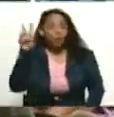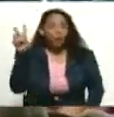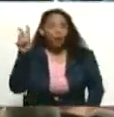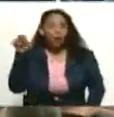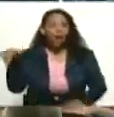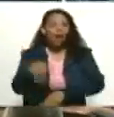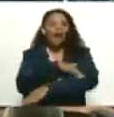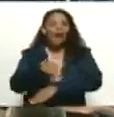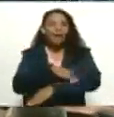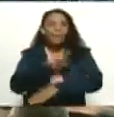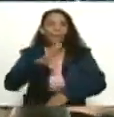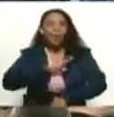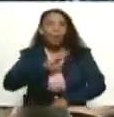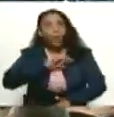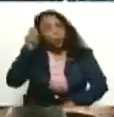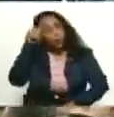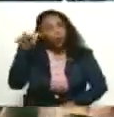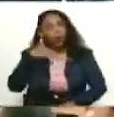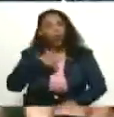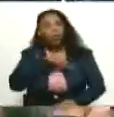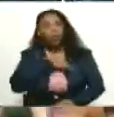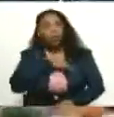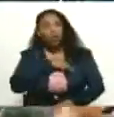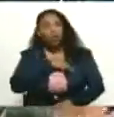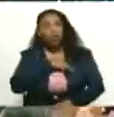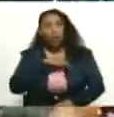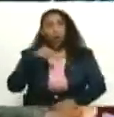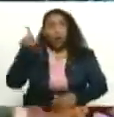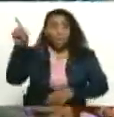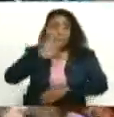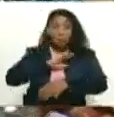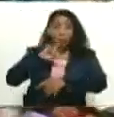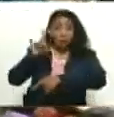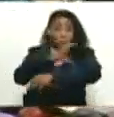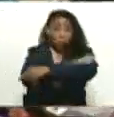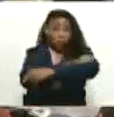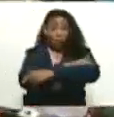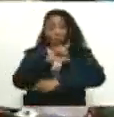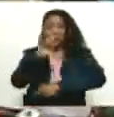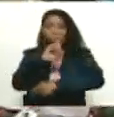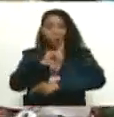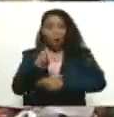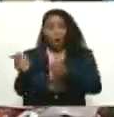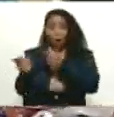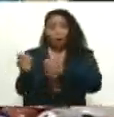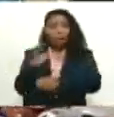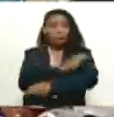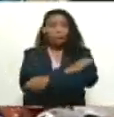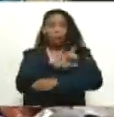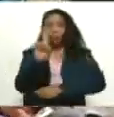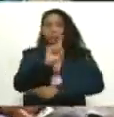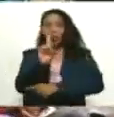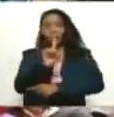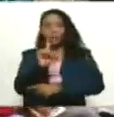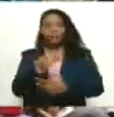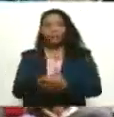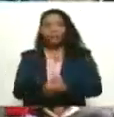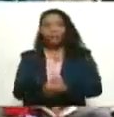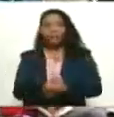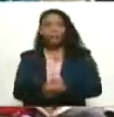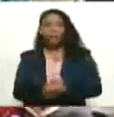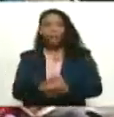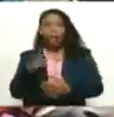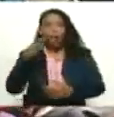calles son del pueblo, no son de la burguesía, no son de la oligarquía. Nosotros somos callejeros de